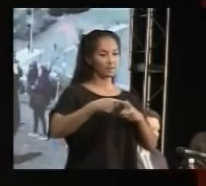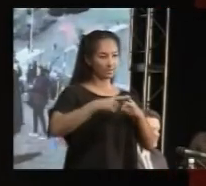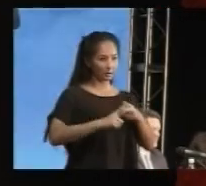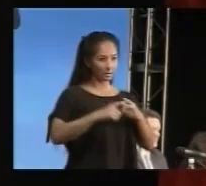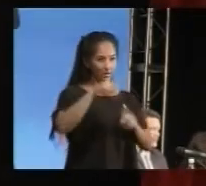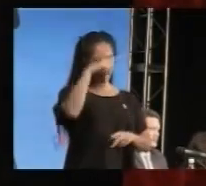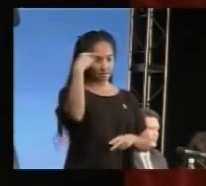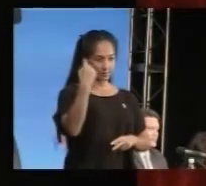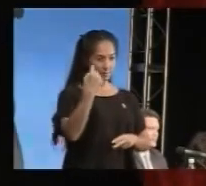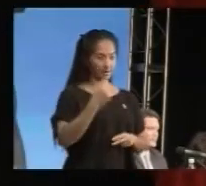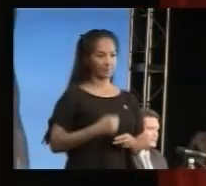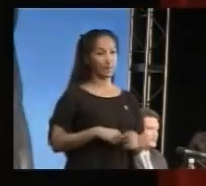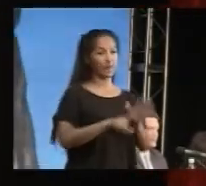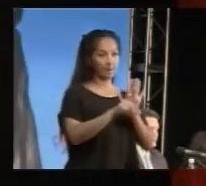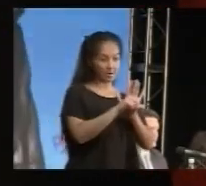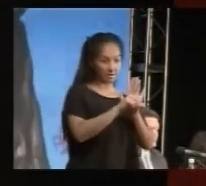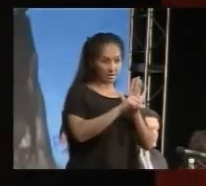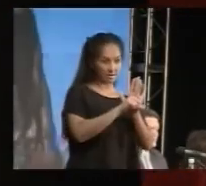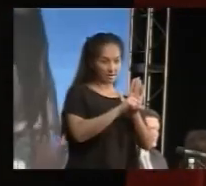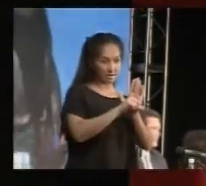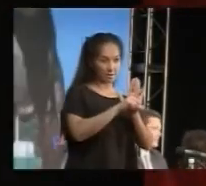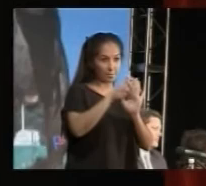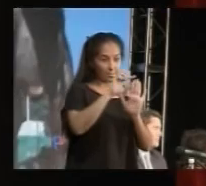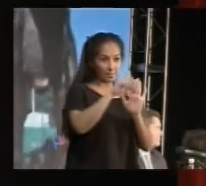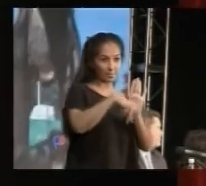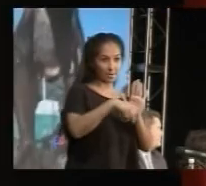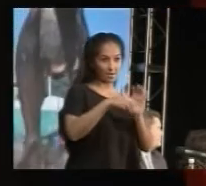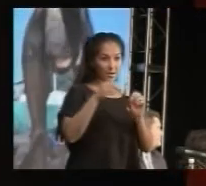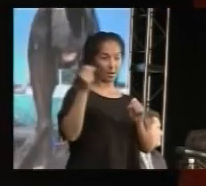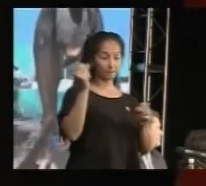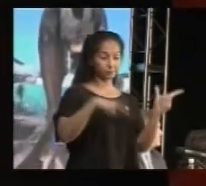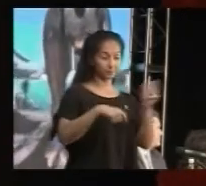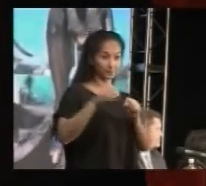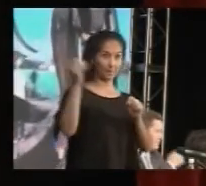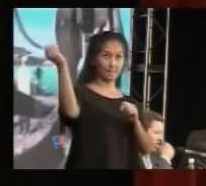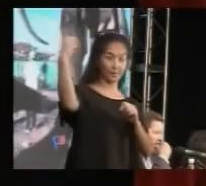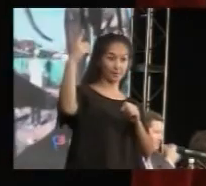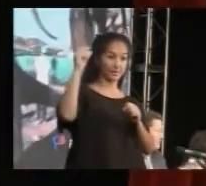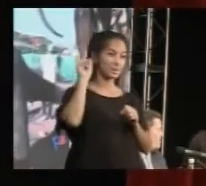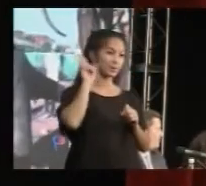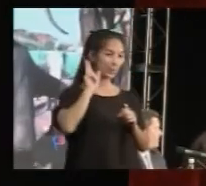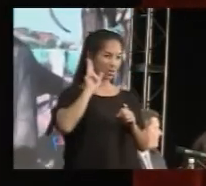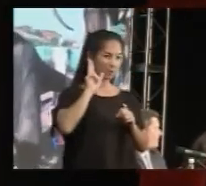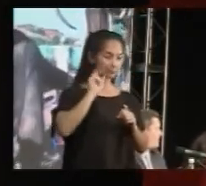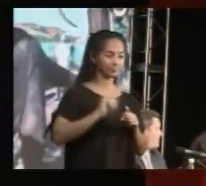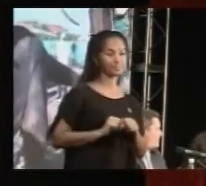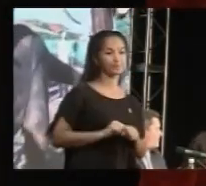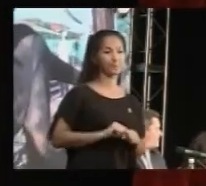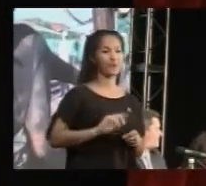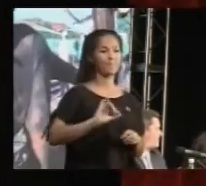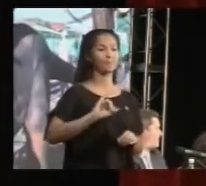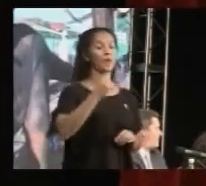se ejerció el control de legalidad del programa Pirotecnia Sin Ruido, obteniendo sentencia favorable en el